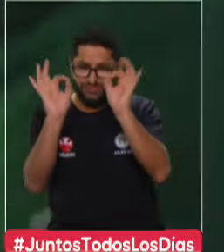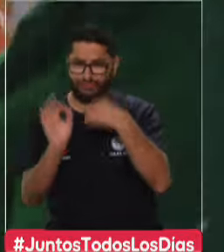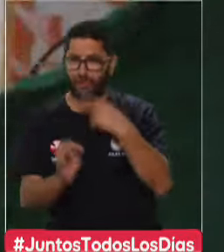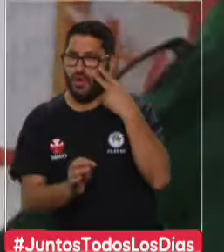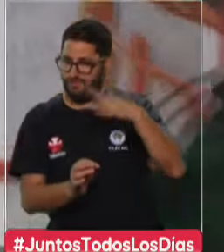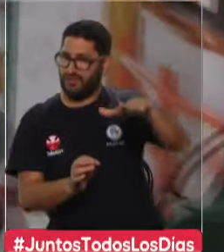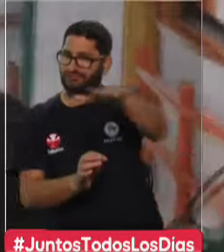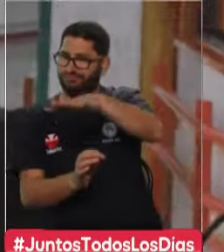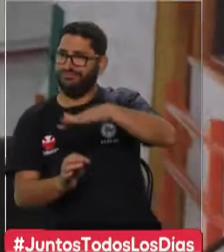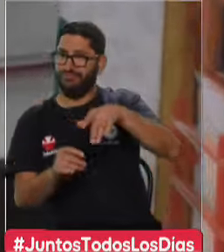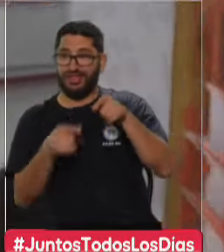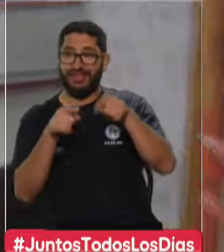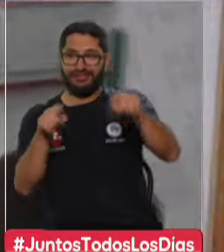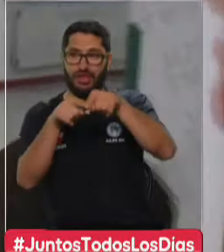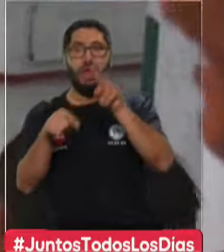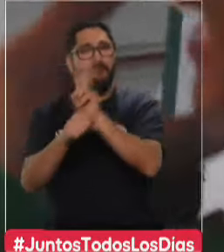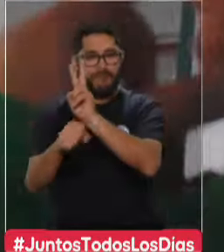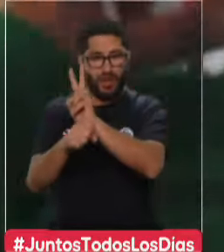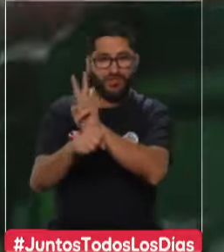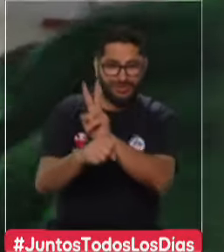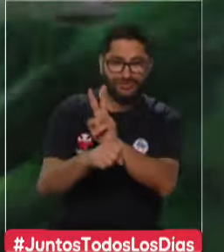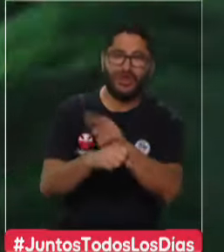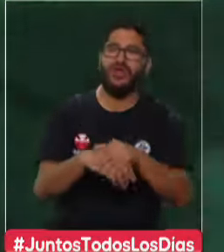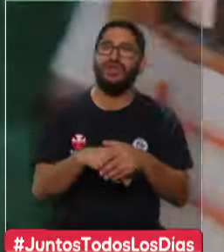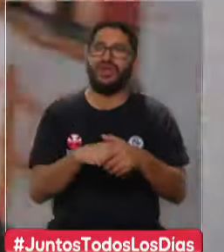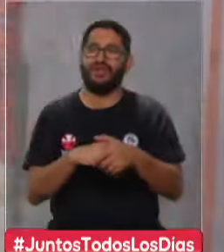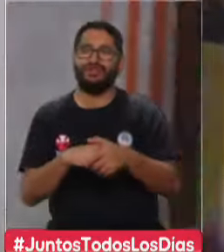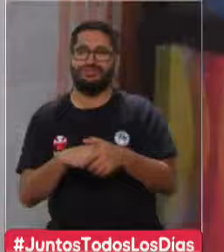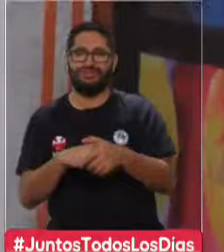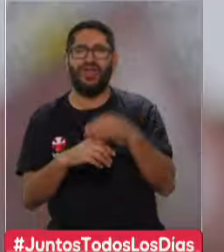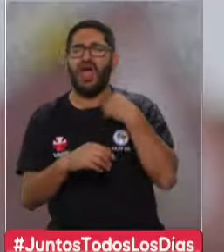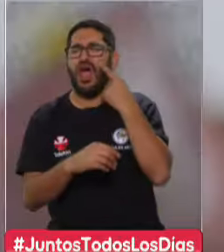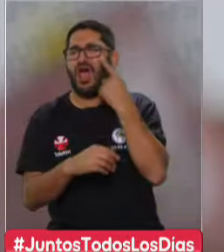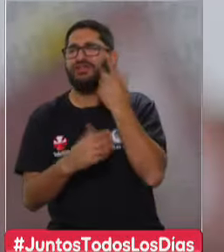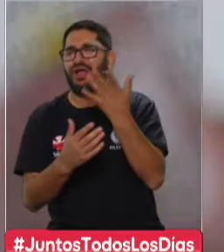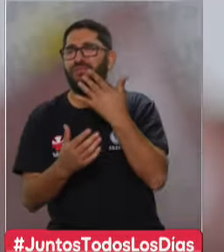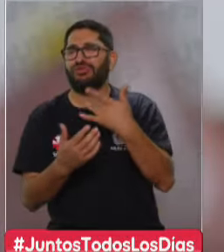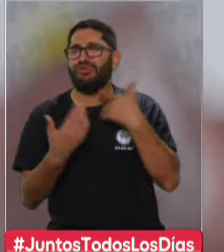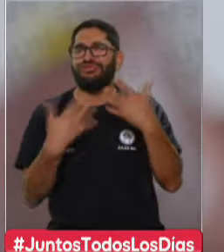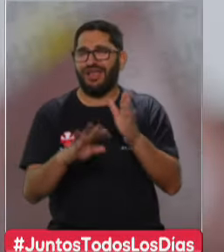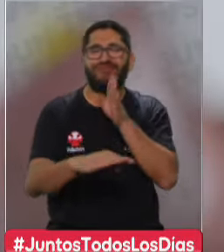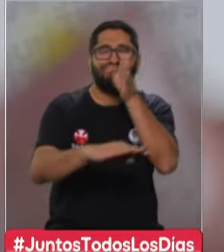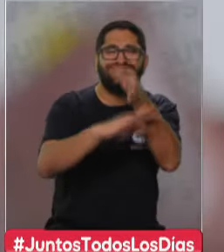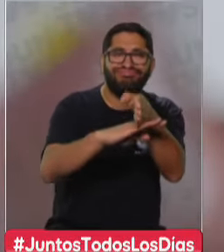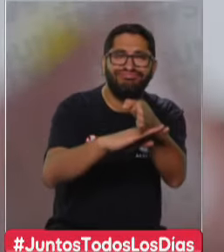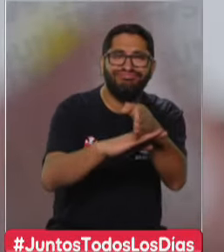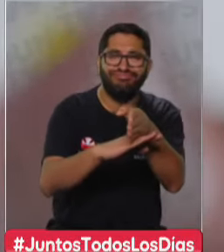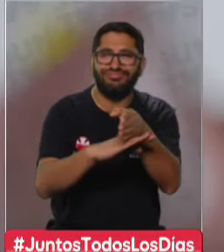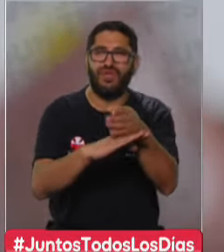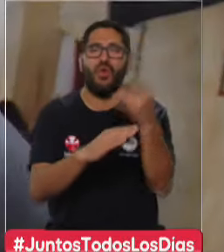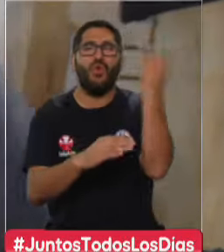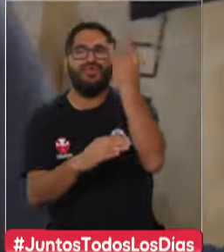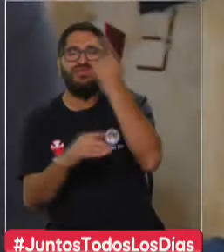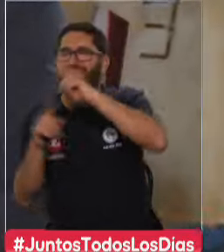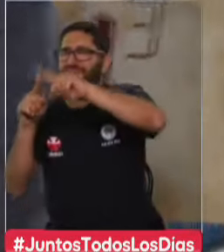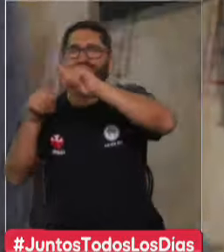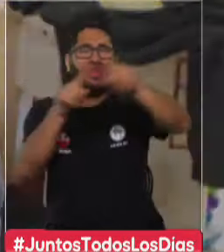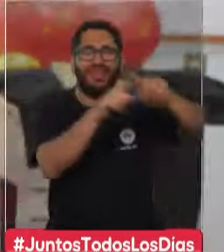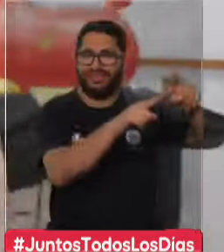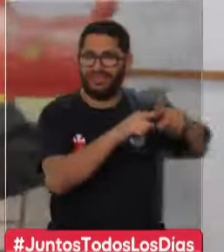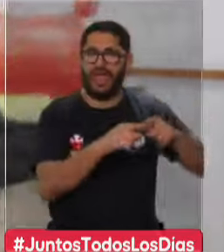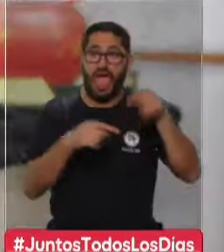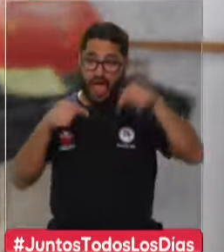profesora. La Fran es súper conocida porque ella ha hecho clases en varias casas universitarias acá en Temuco. Y la